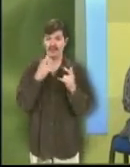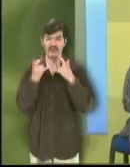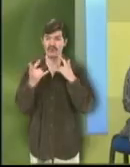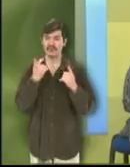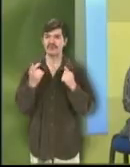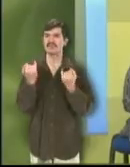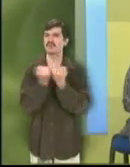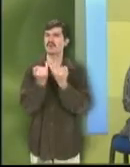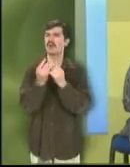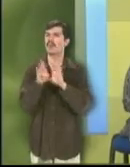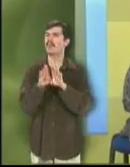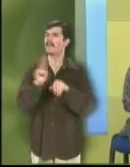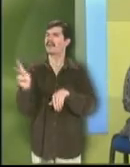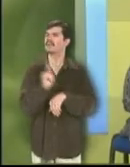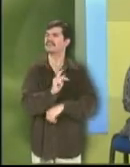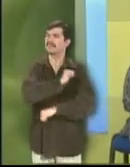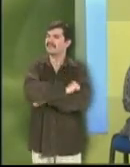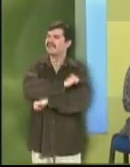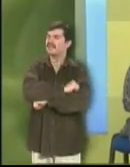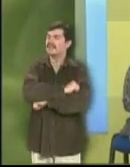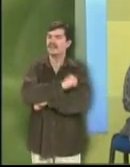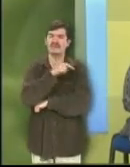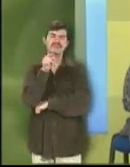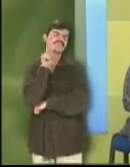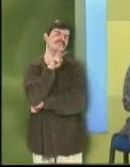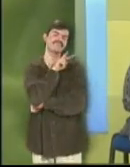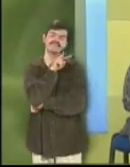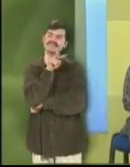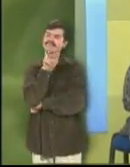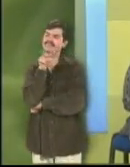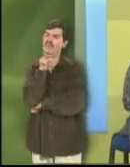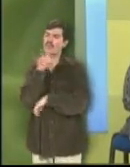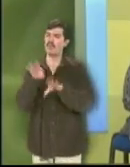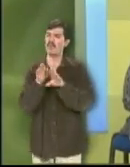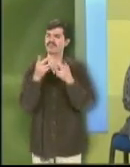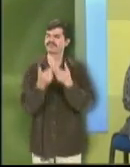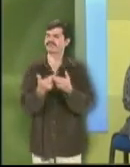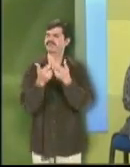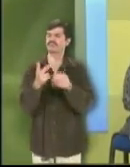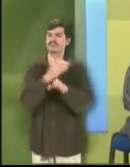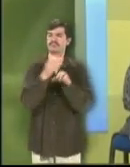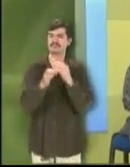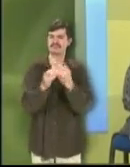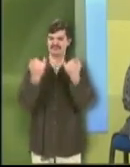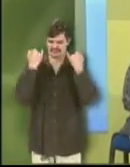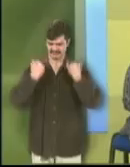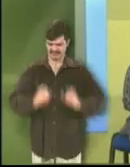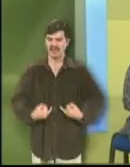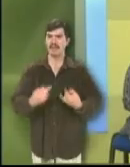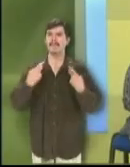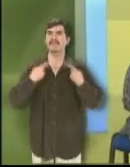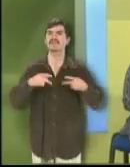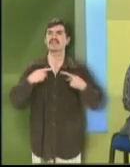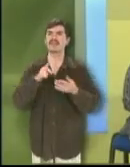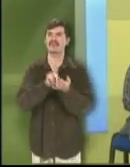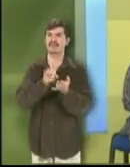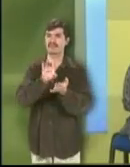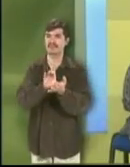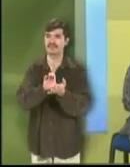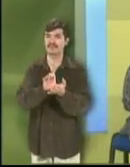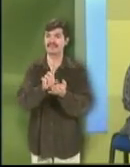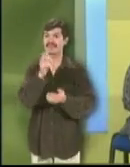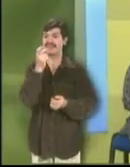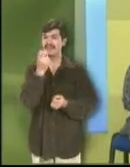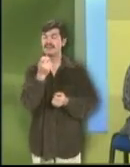una ventana desde la que se puede observar el cúmulo de sentimientos que nos identifican a nosotros, personas con